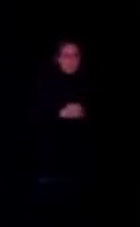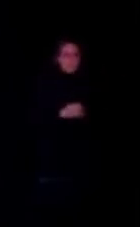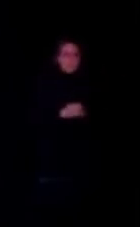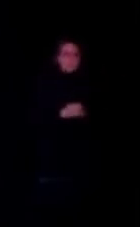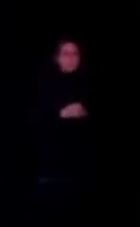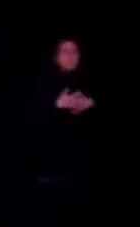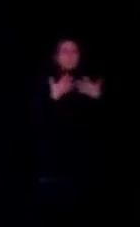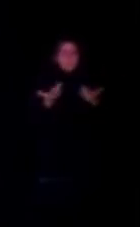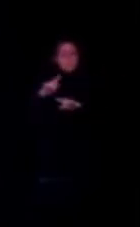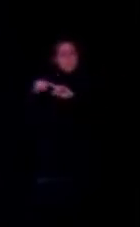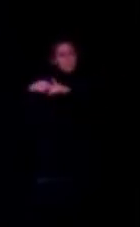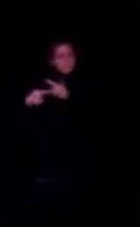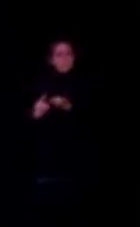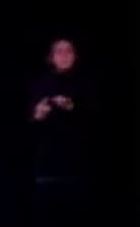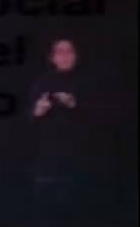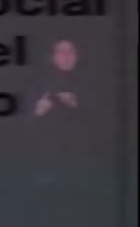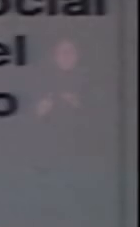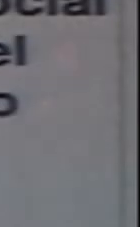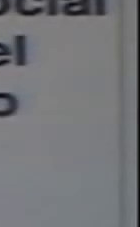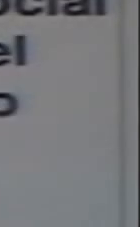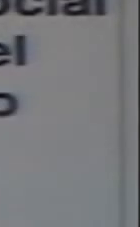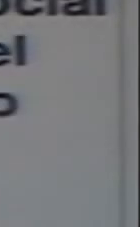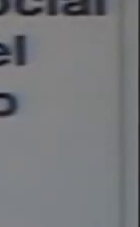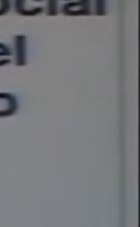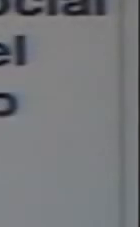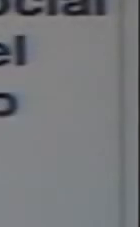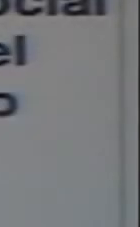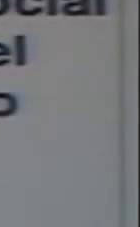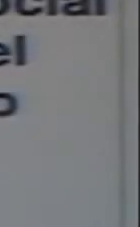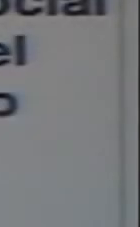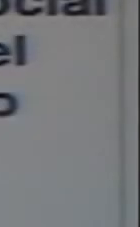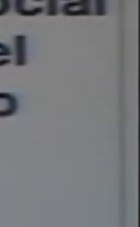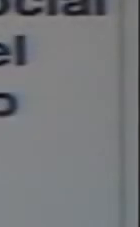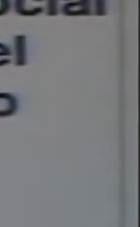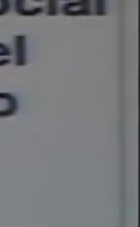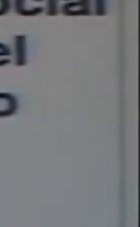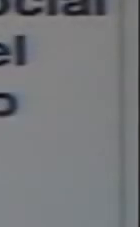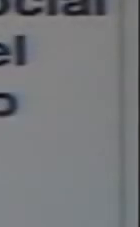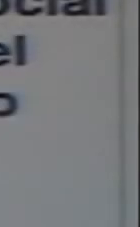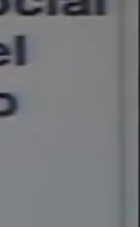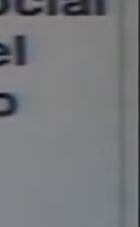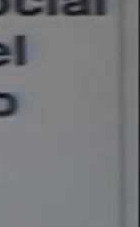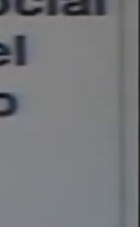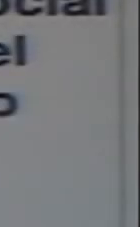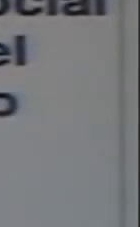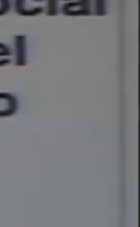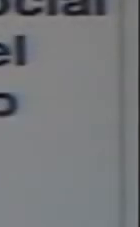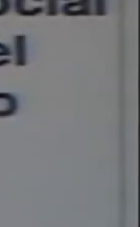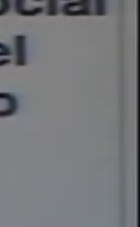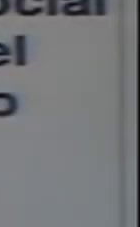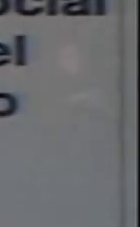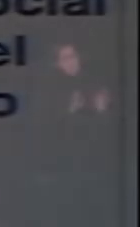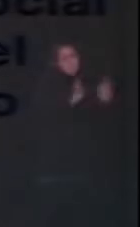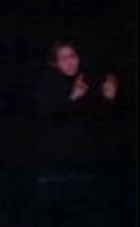las familias deben ser tenidas en cuenta en este aspecto los centros específicos quedan pocos